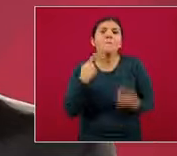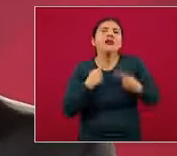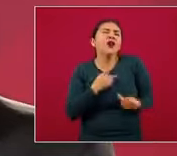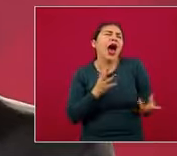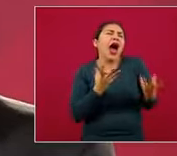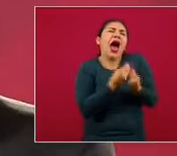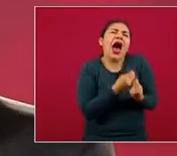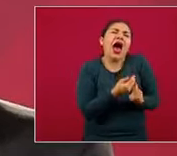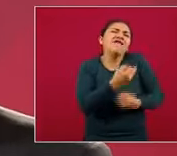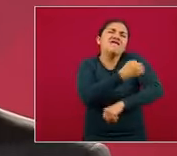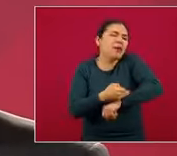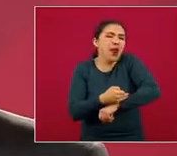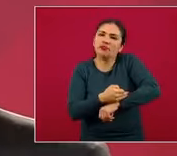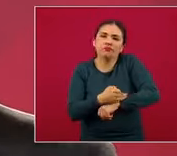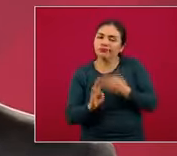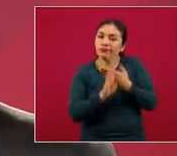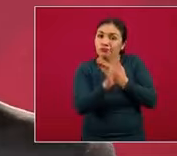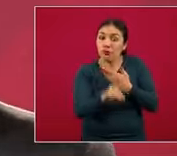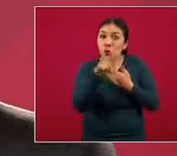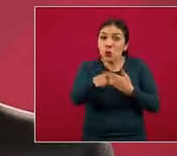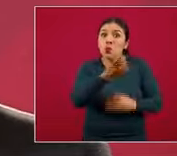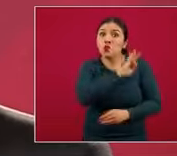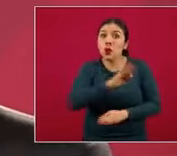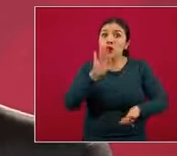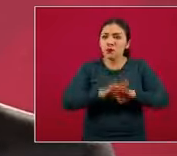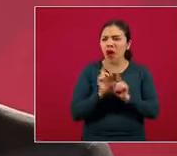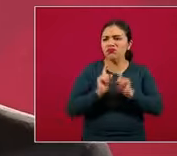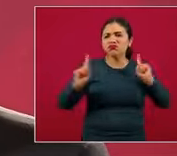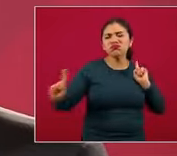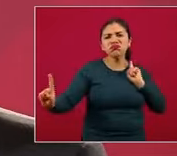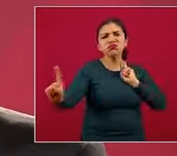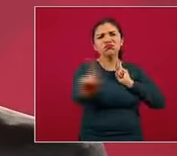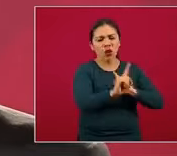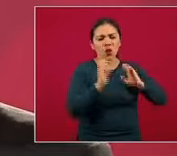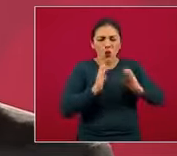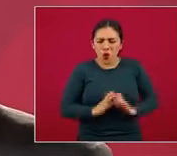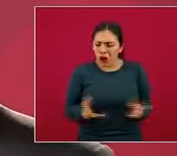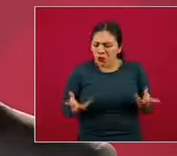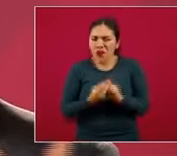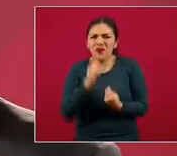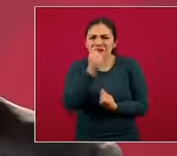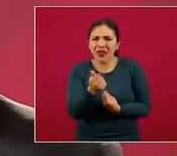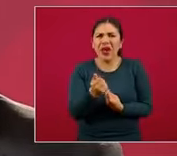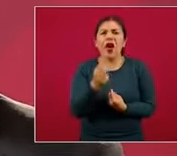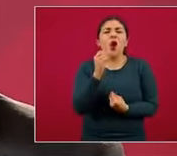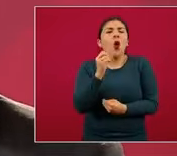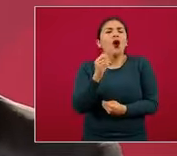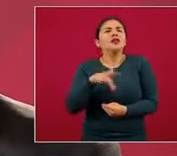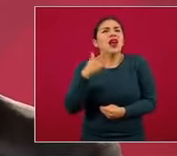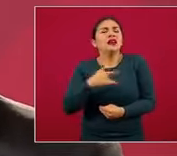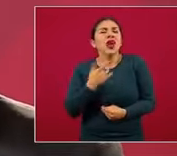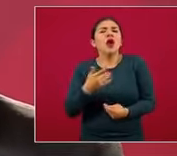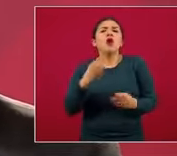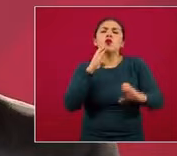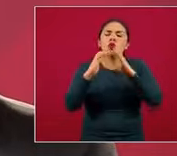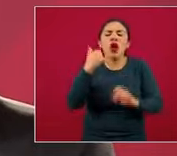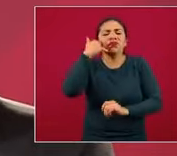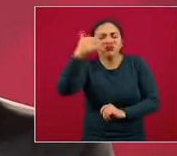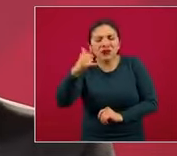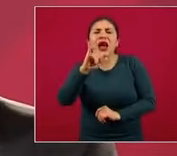cercanas. En la medida en que nos mantengamos lejos de otras personas, físicamente hablando, emocionalmente cercanos,